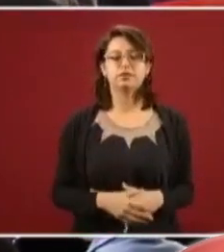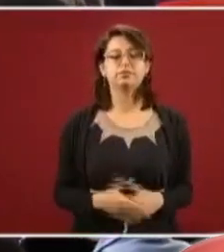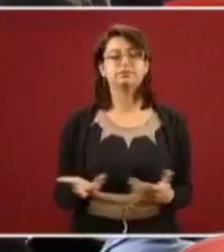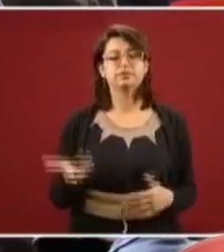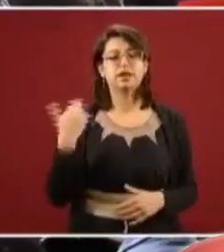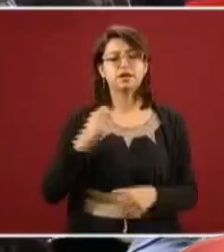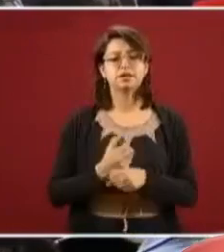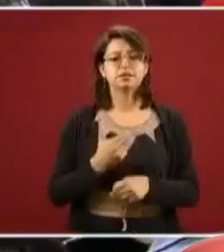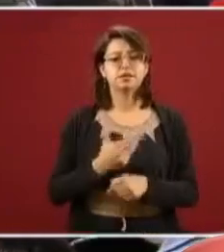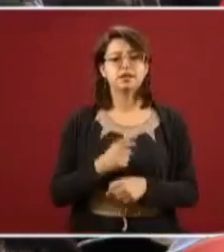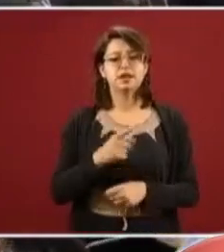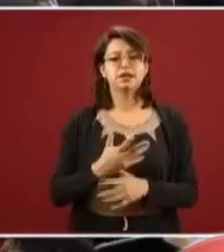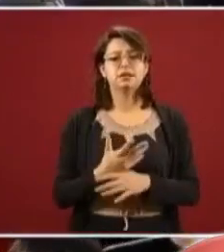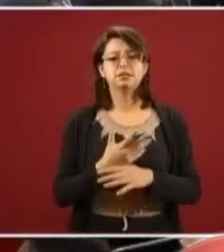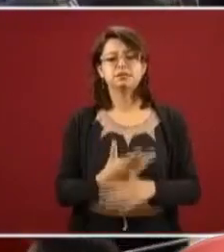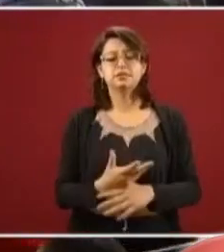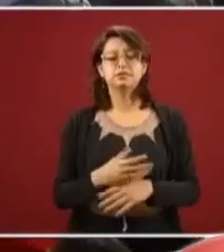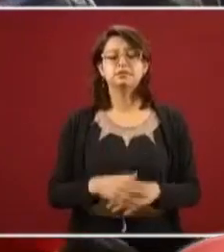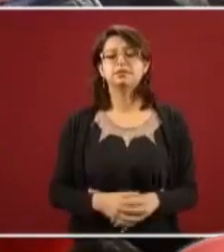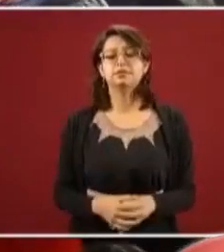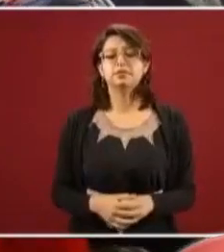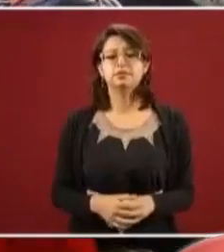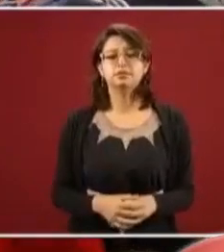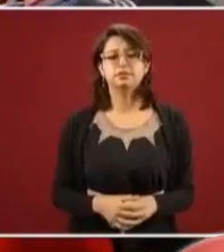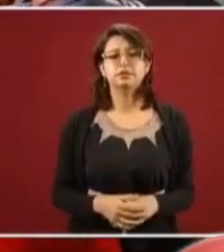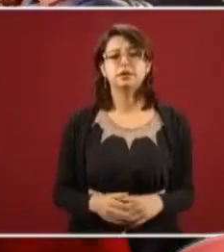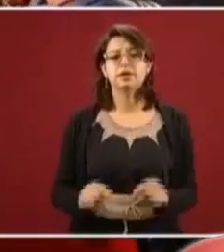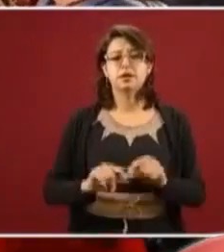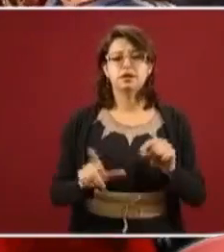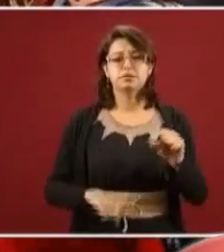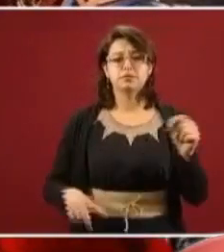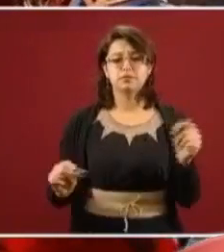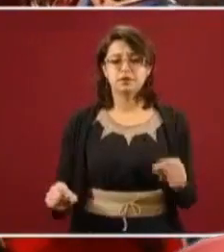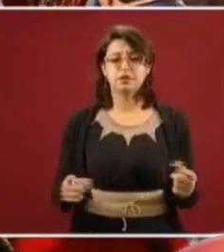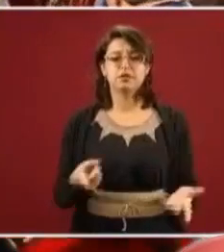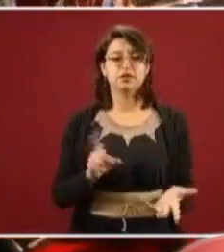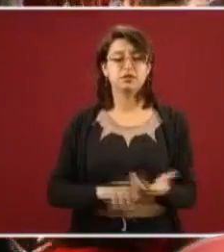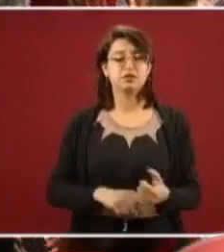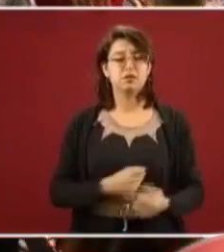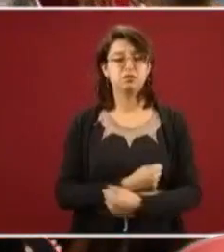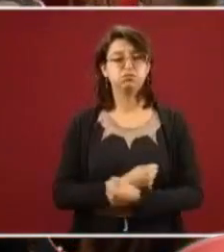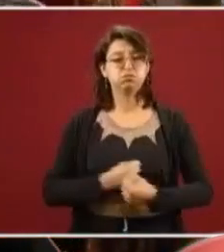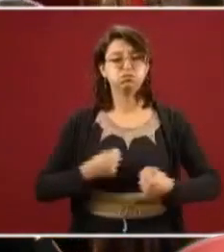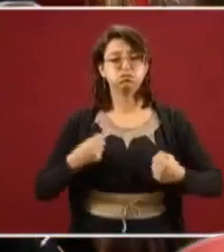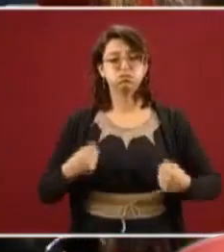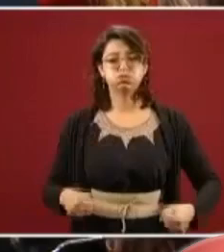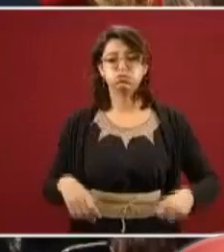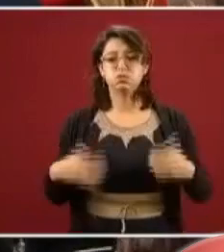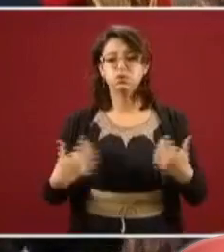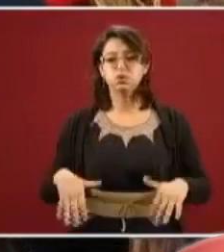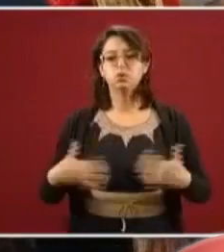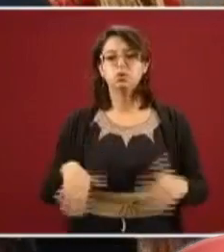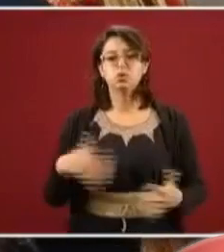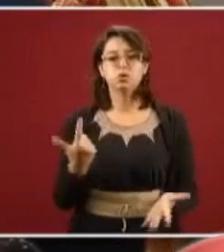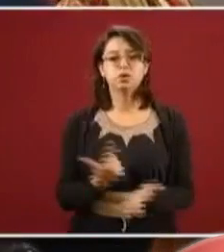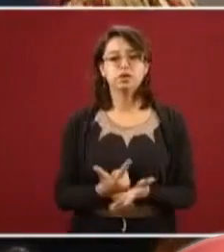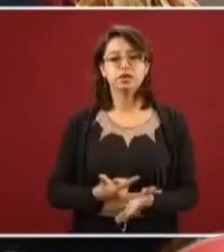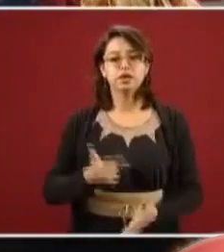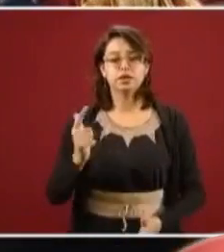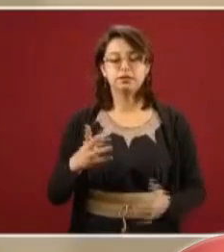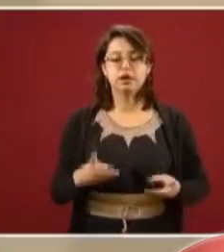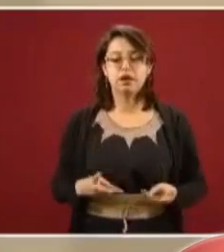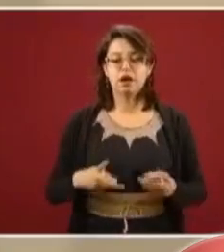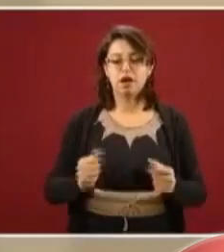comentó que México, y bueno, ya es sabido, tiene graves problemas de obesidad que cuestan hasta 5% del PIB